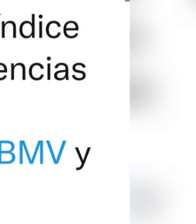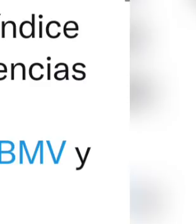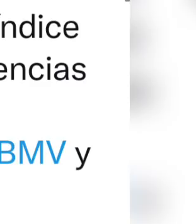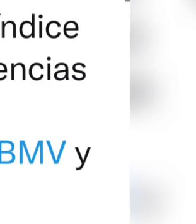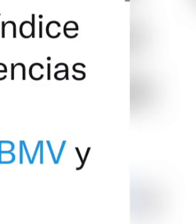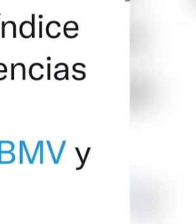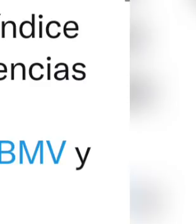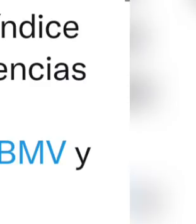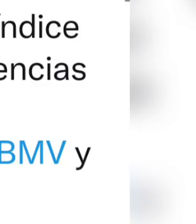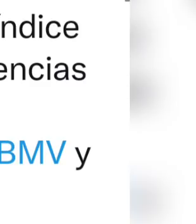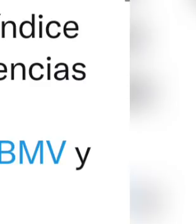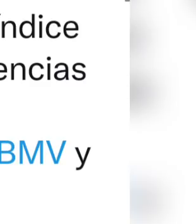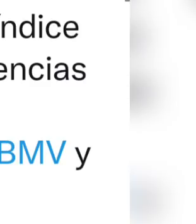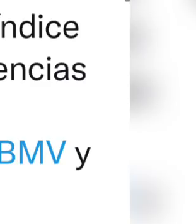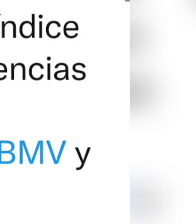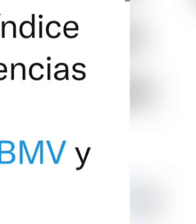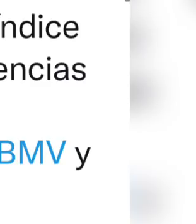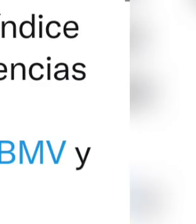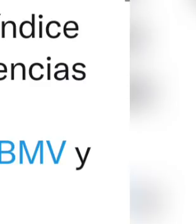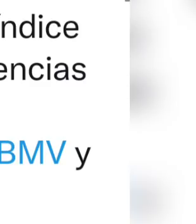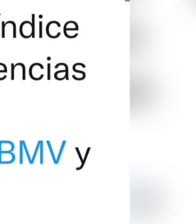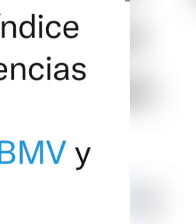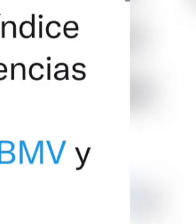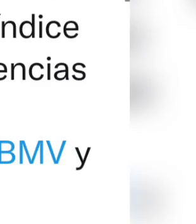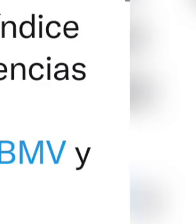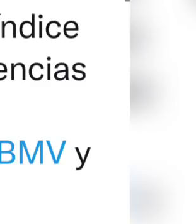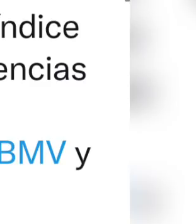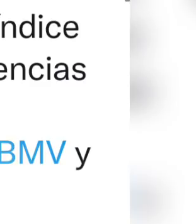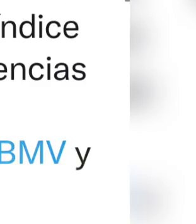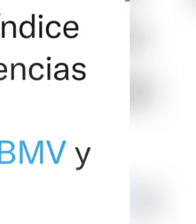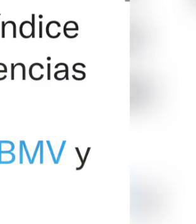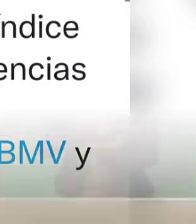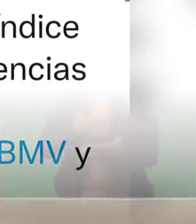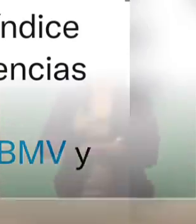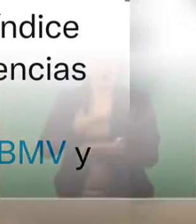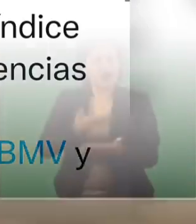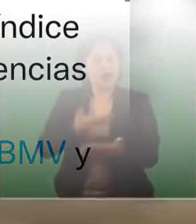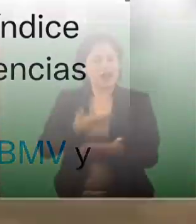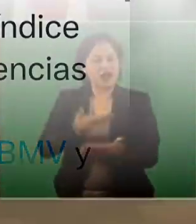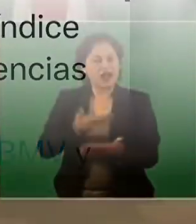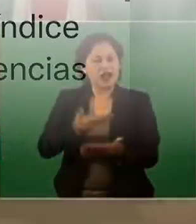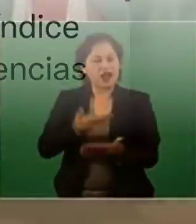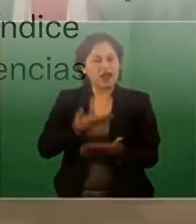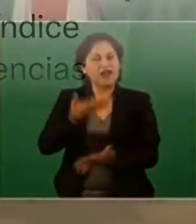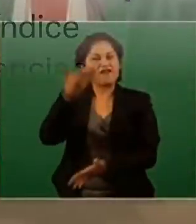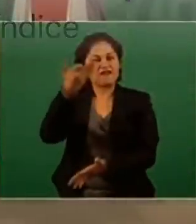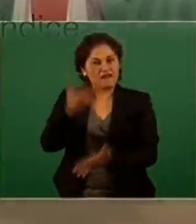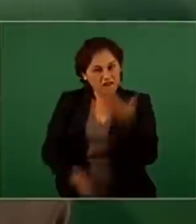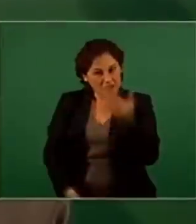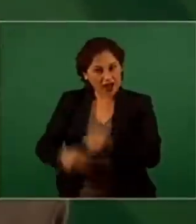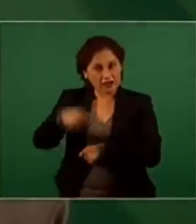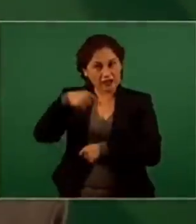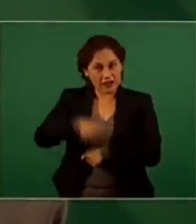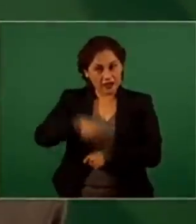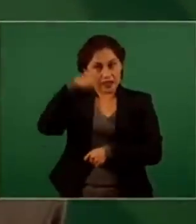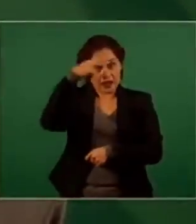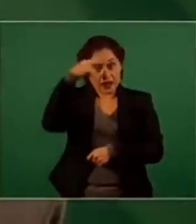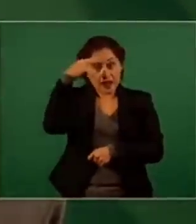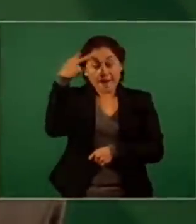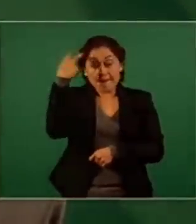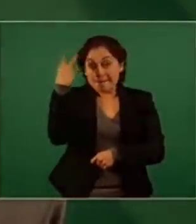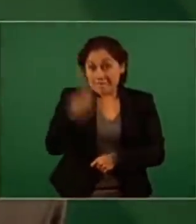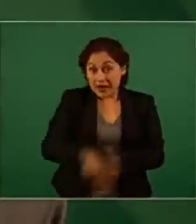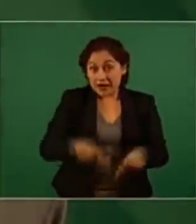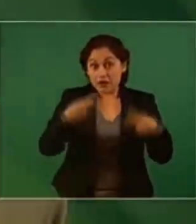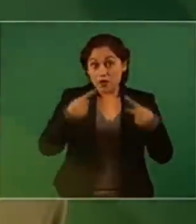de inflación menor que las potencias como Estados Unidos. Vamos a escuchar al presidente de México, que seguramente millones de